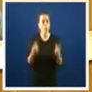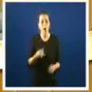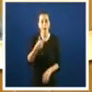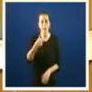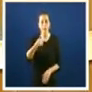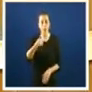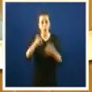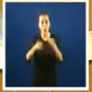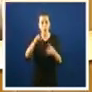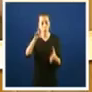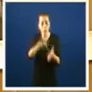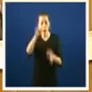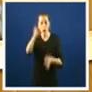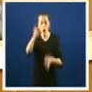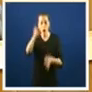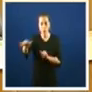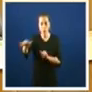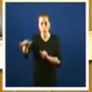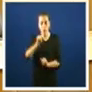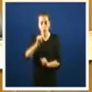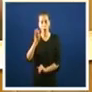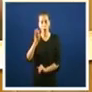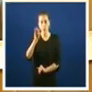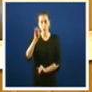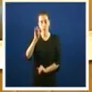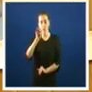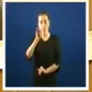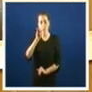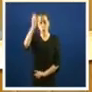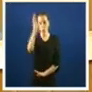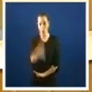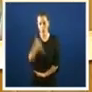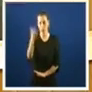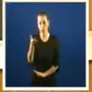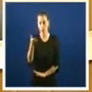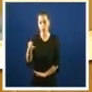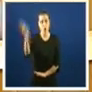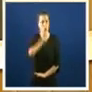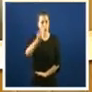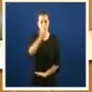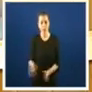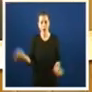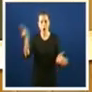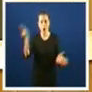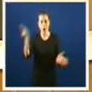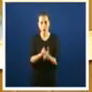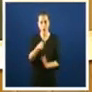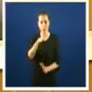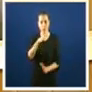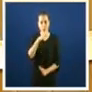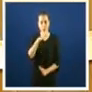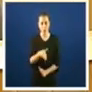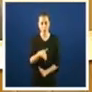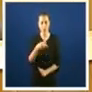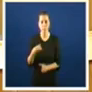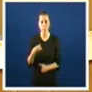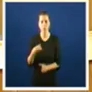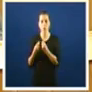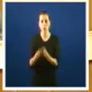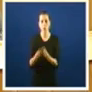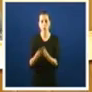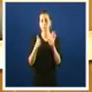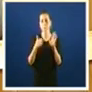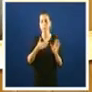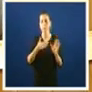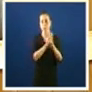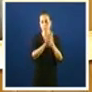imputada E condenada, volvería a repetilo Porque foi por estar ao lado dos meus veciños